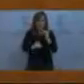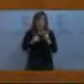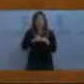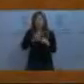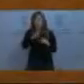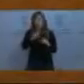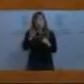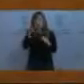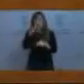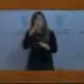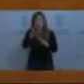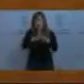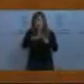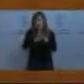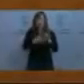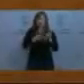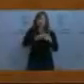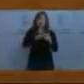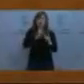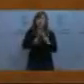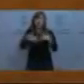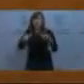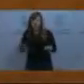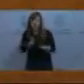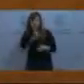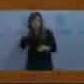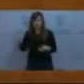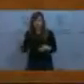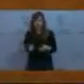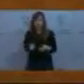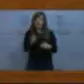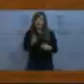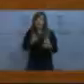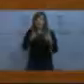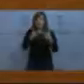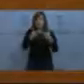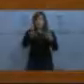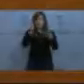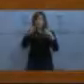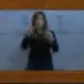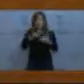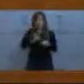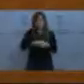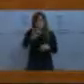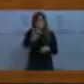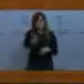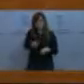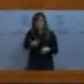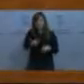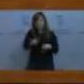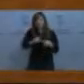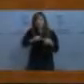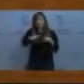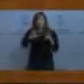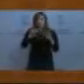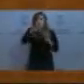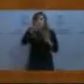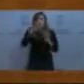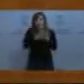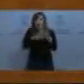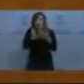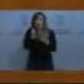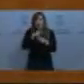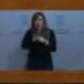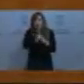las dos formas de tratamiento que hay, reperfusión o intervención, sino de este factor, el tiempo. Del otro se hablará posteriormente y requiere más tiempo